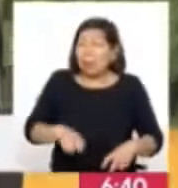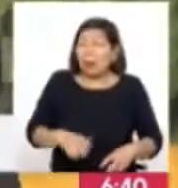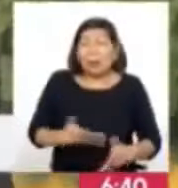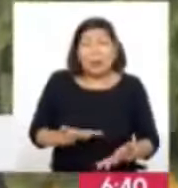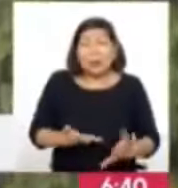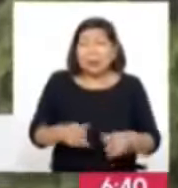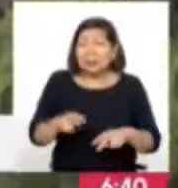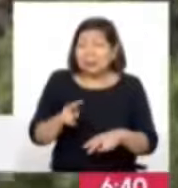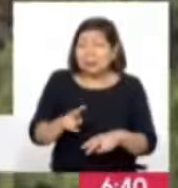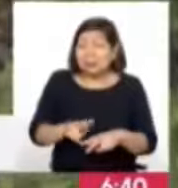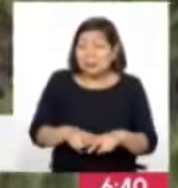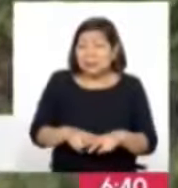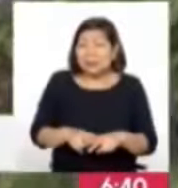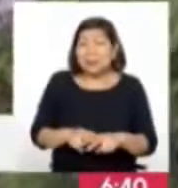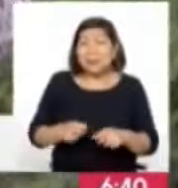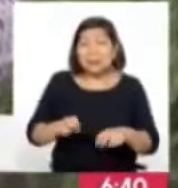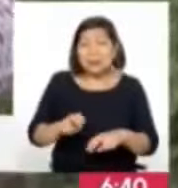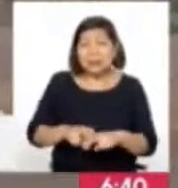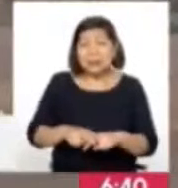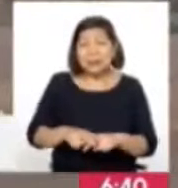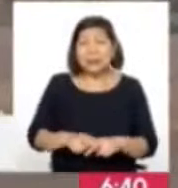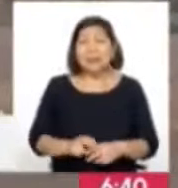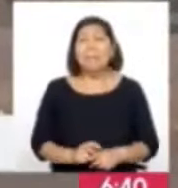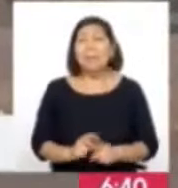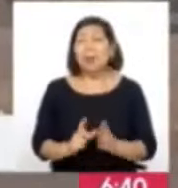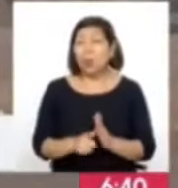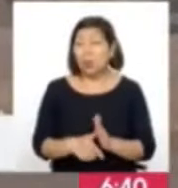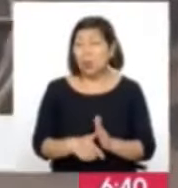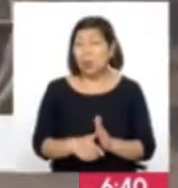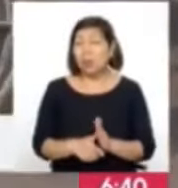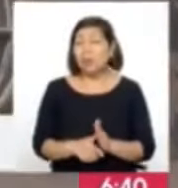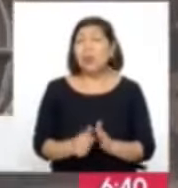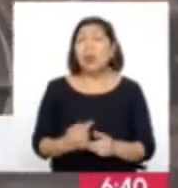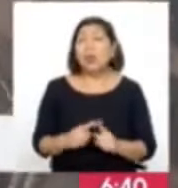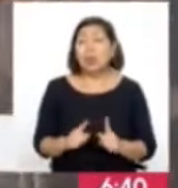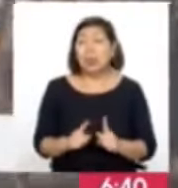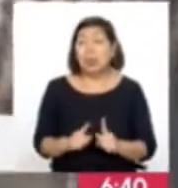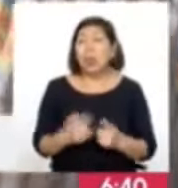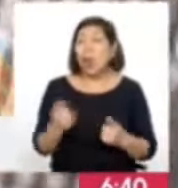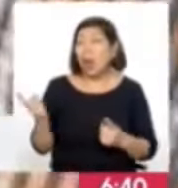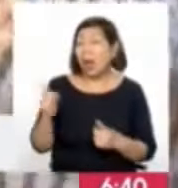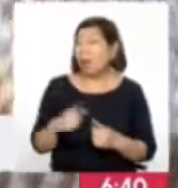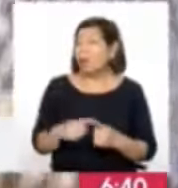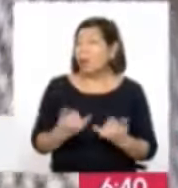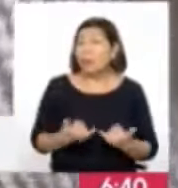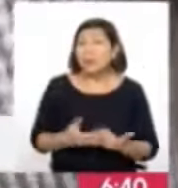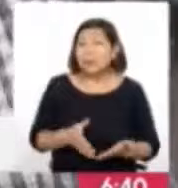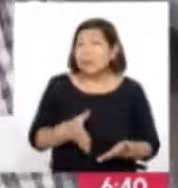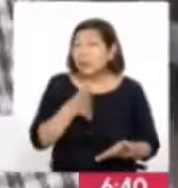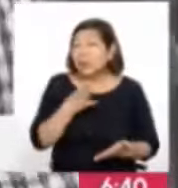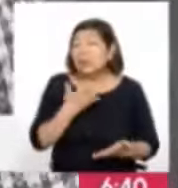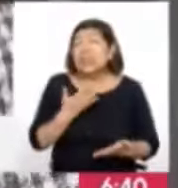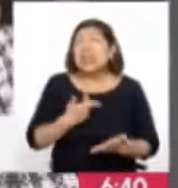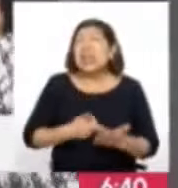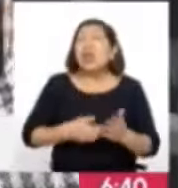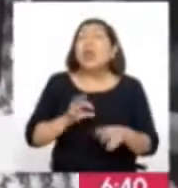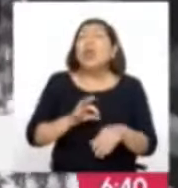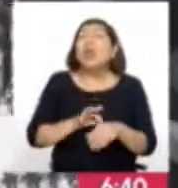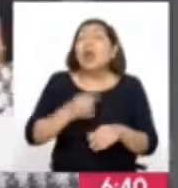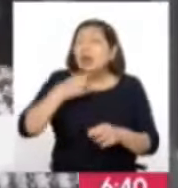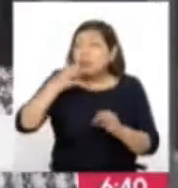y quedó postrada en una vieja silla de ruedas, truncando sus sueños. Y hasta el día de hoy no conoce su